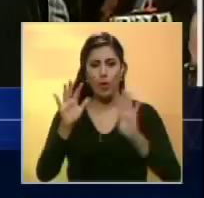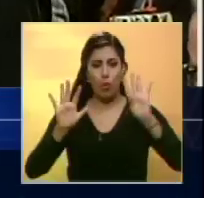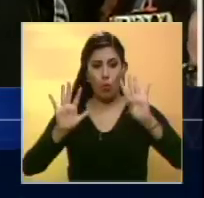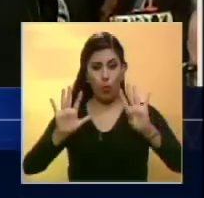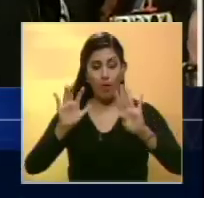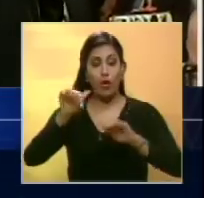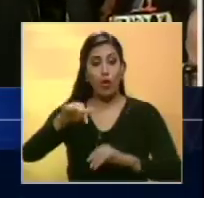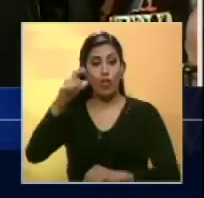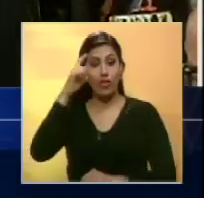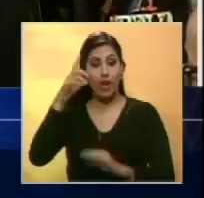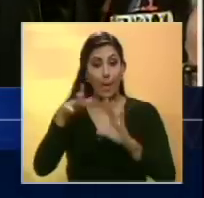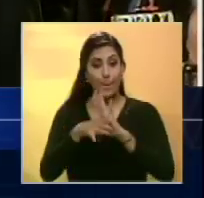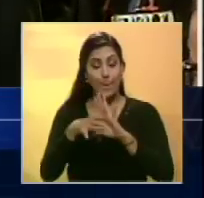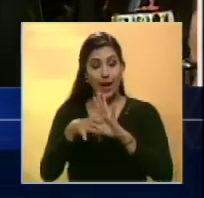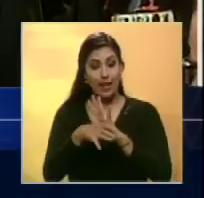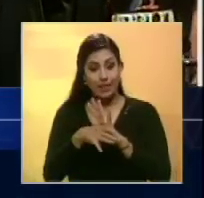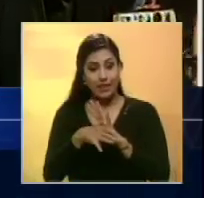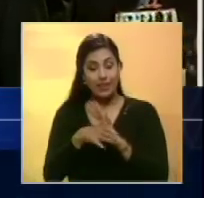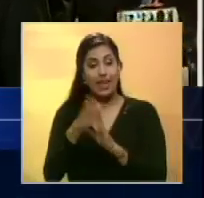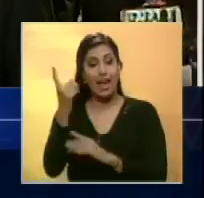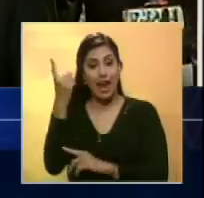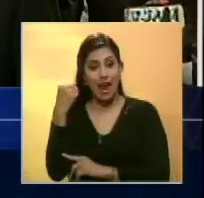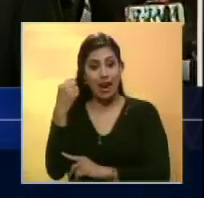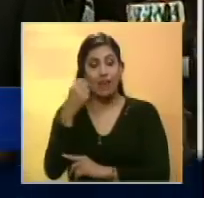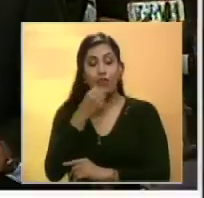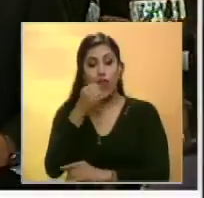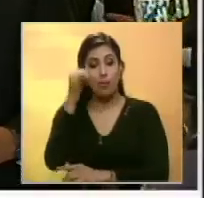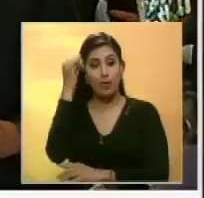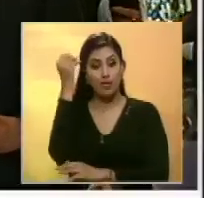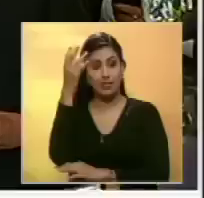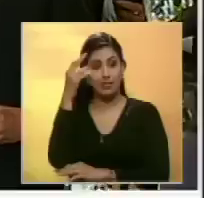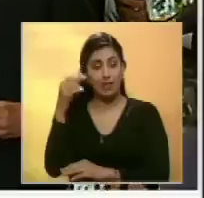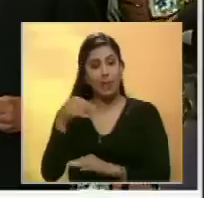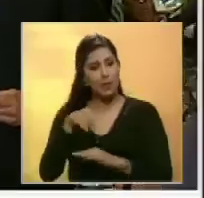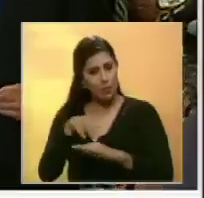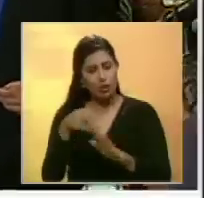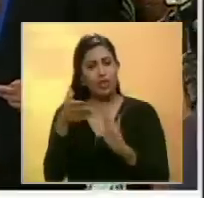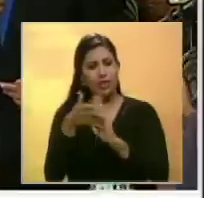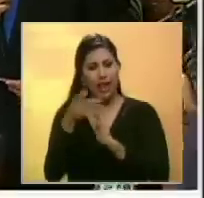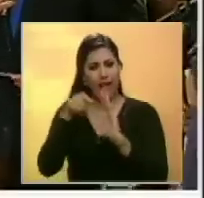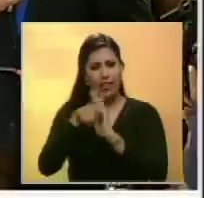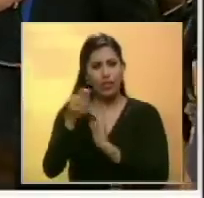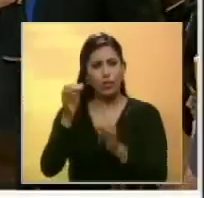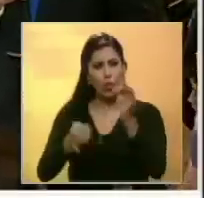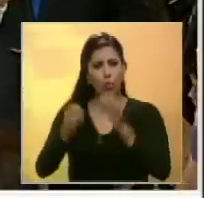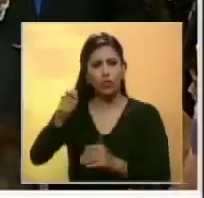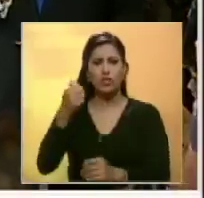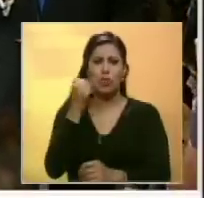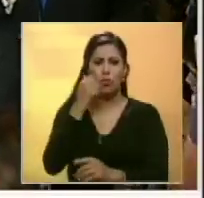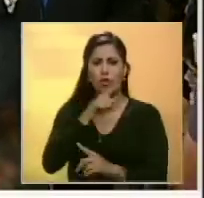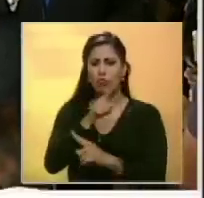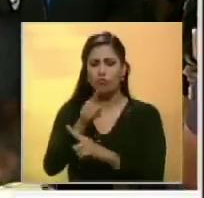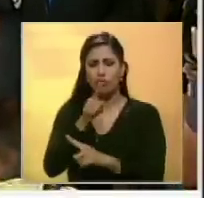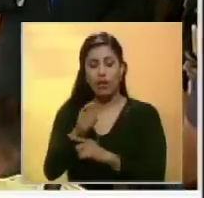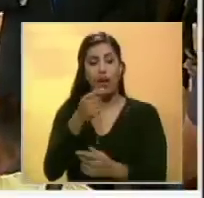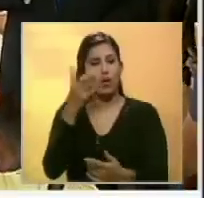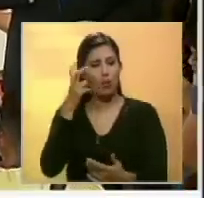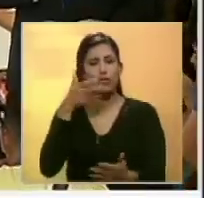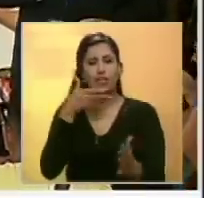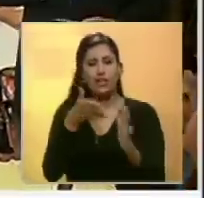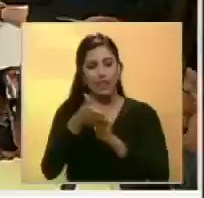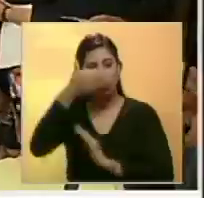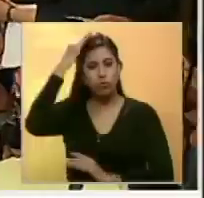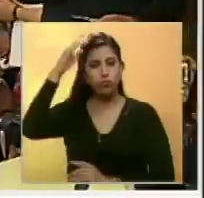martes emitió la Sala Constitucional del Tribunal Supremo de Justicia. Vamos a escuchar las palabras del presidente de la